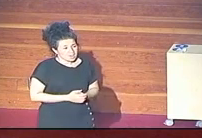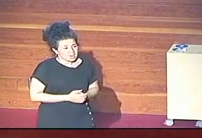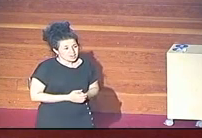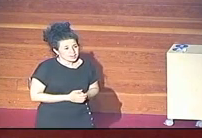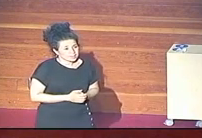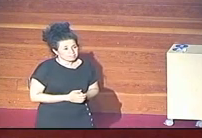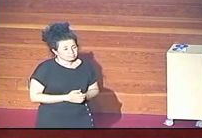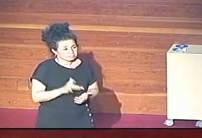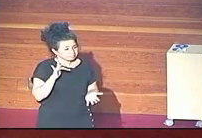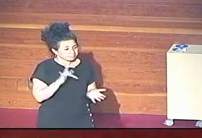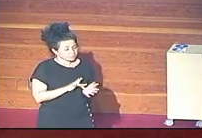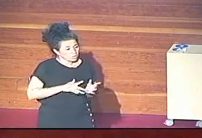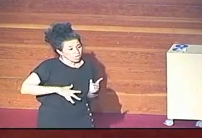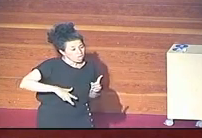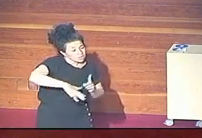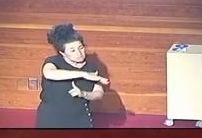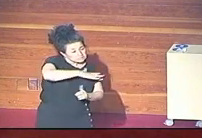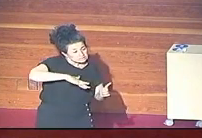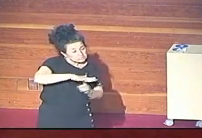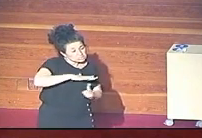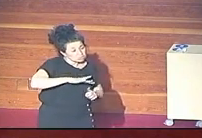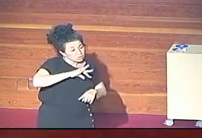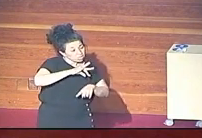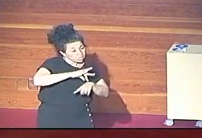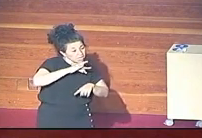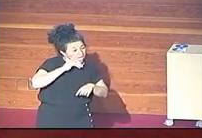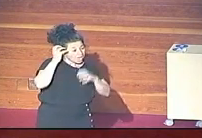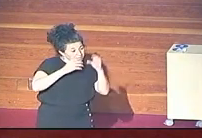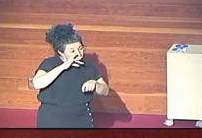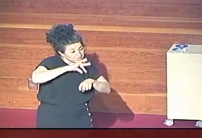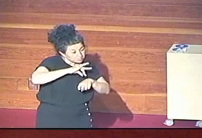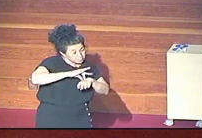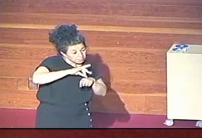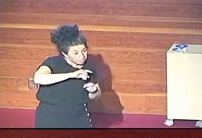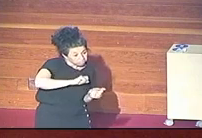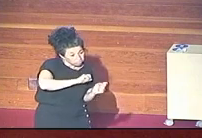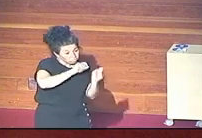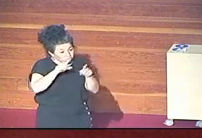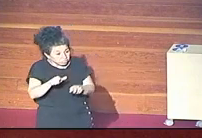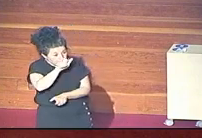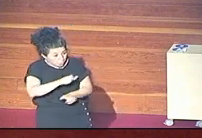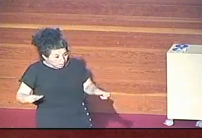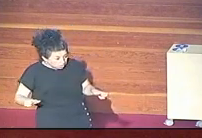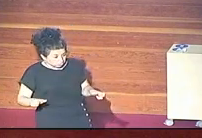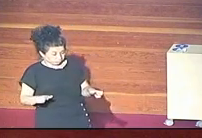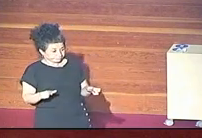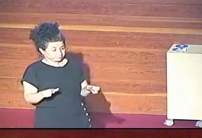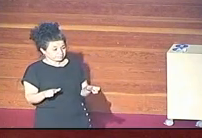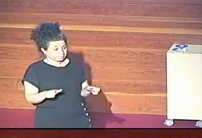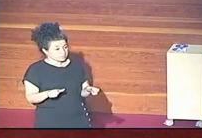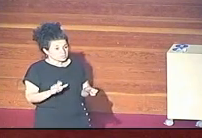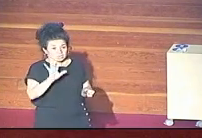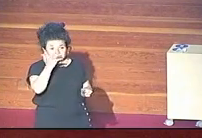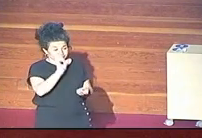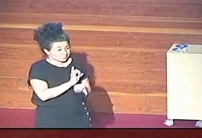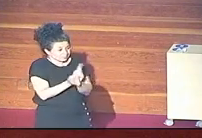fue una degradación ambiental una zoonosis que salta de animales a personas pues en el cambio climático